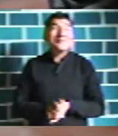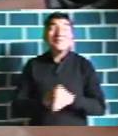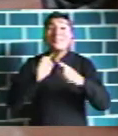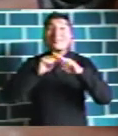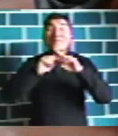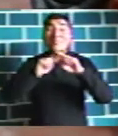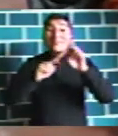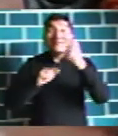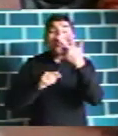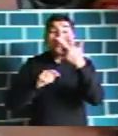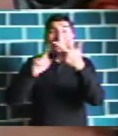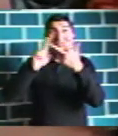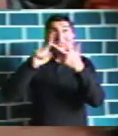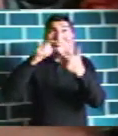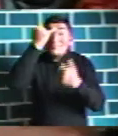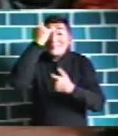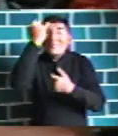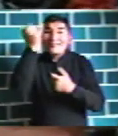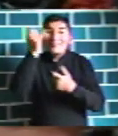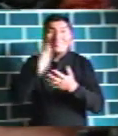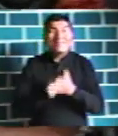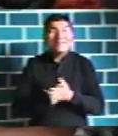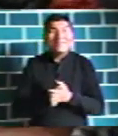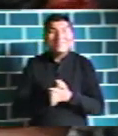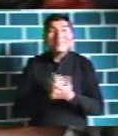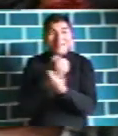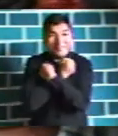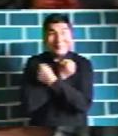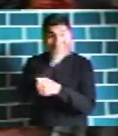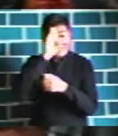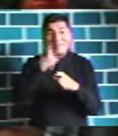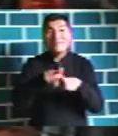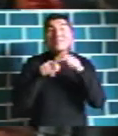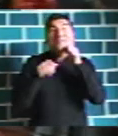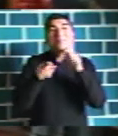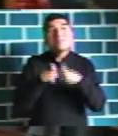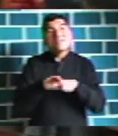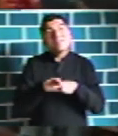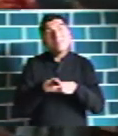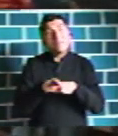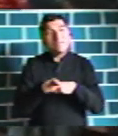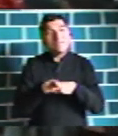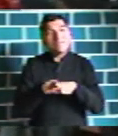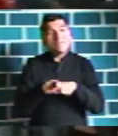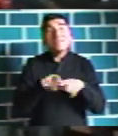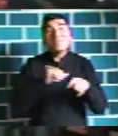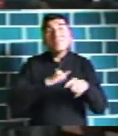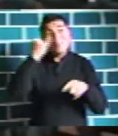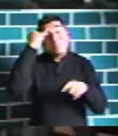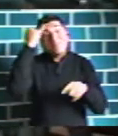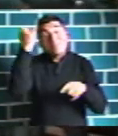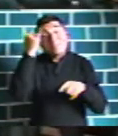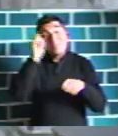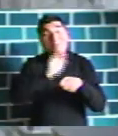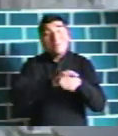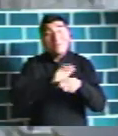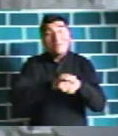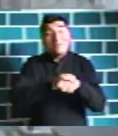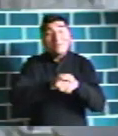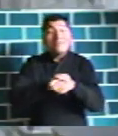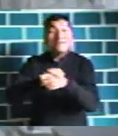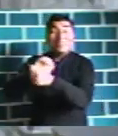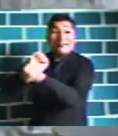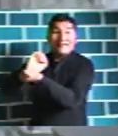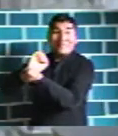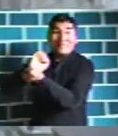tercera sugerencia queridos hermanos les sugiero que pasemos